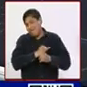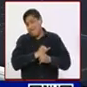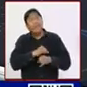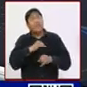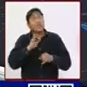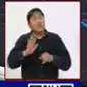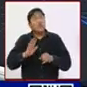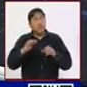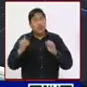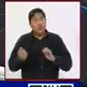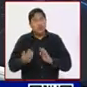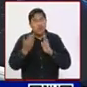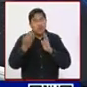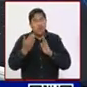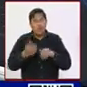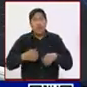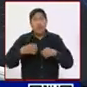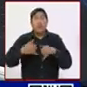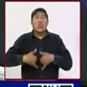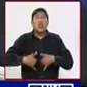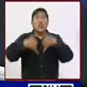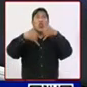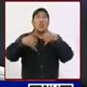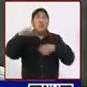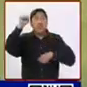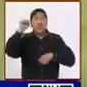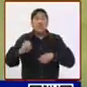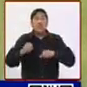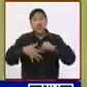precisamente en su debut en la Copa Sudamericana.